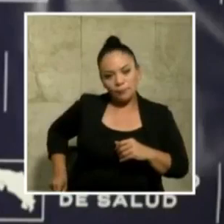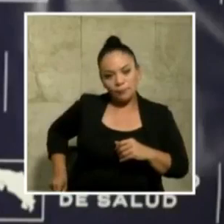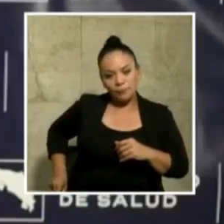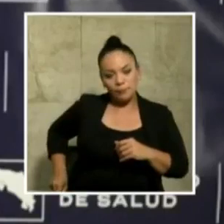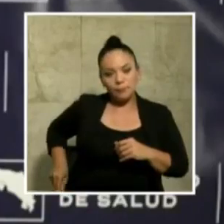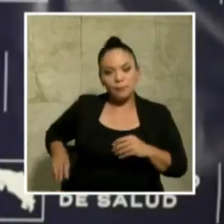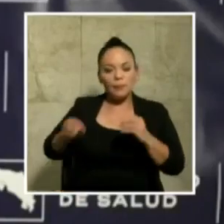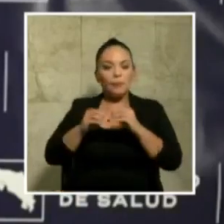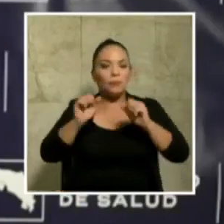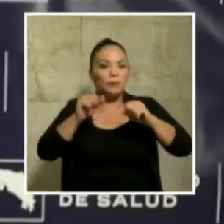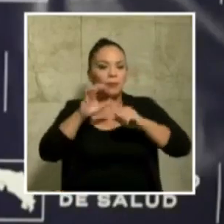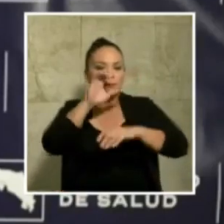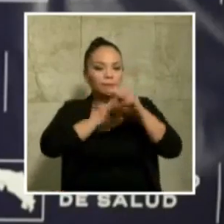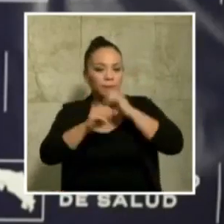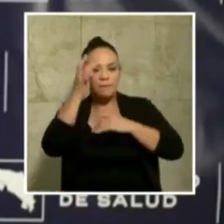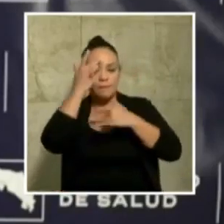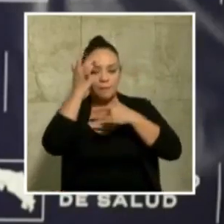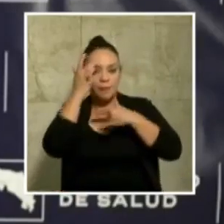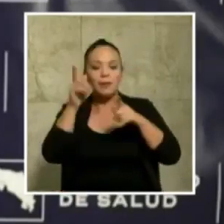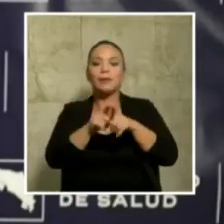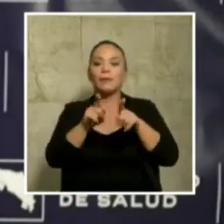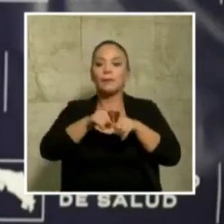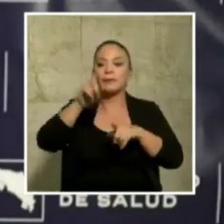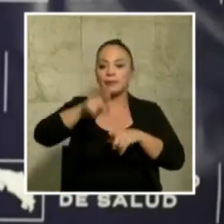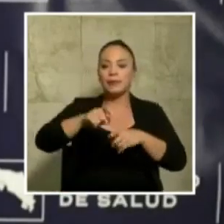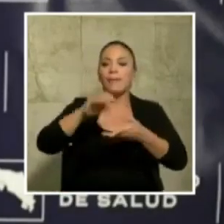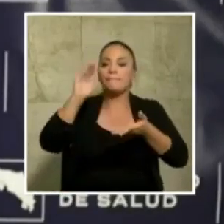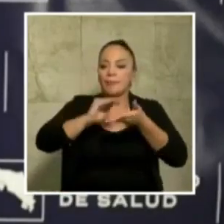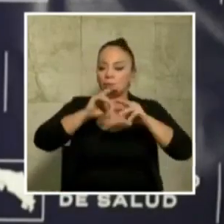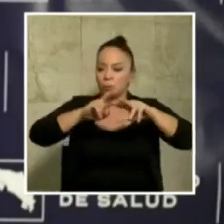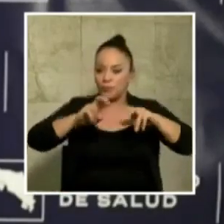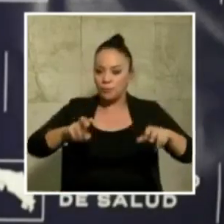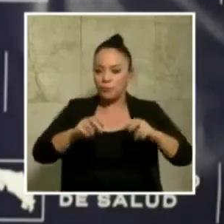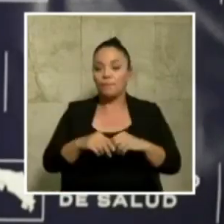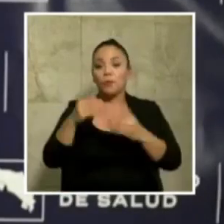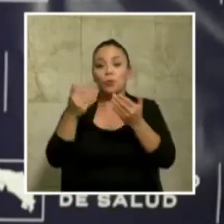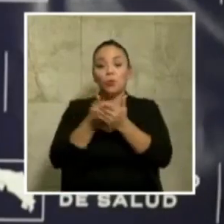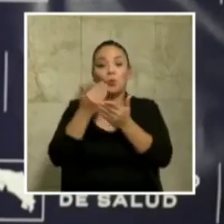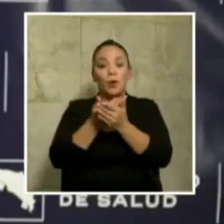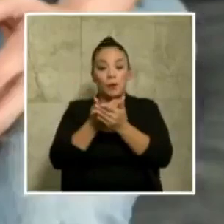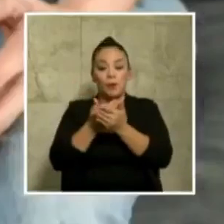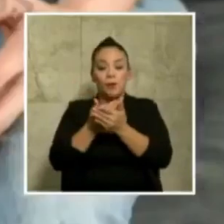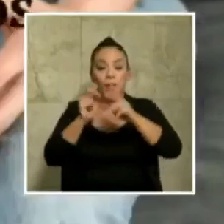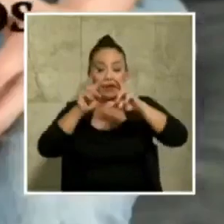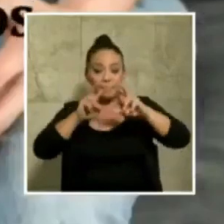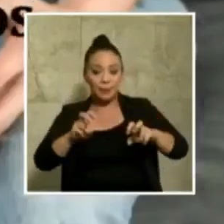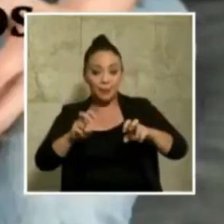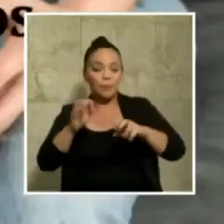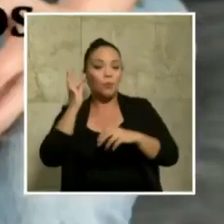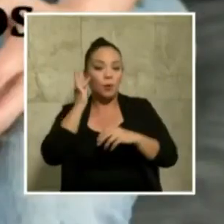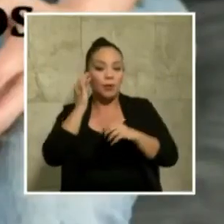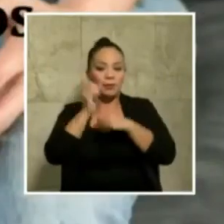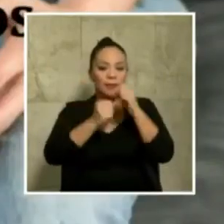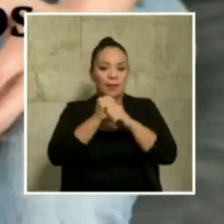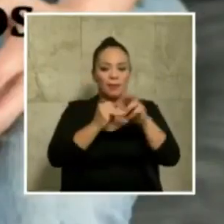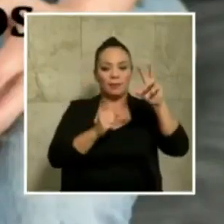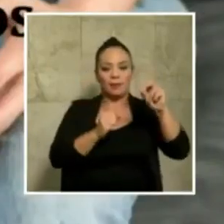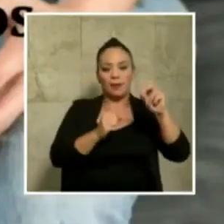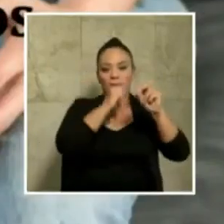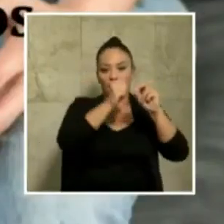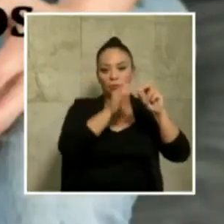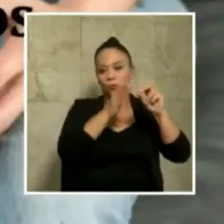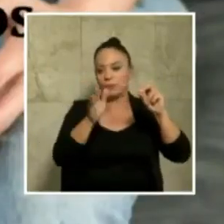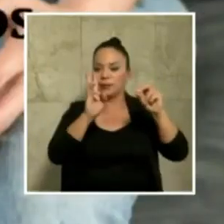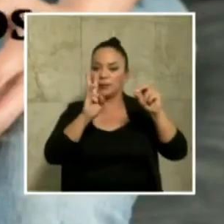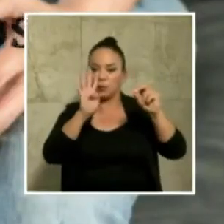detectar la enfermedad y, por si fuera poco, requiere de menos chequeos. Esta nueva prueba se le aplicará a mujeres con un rango de edad de 30 a